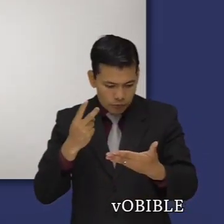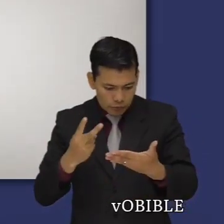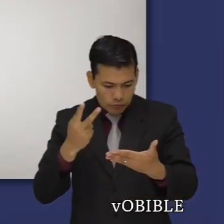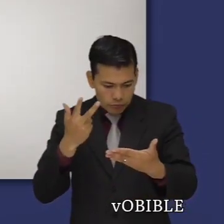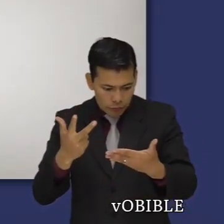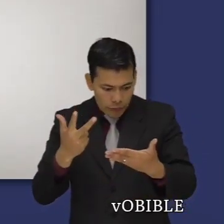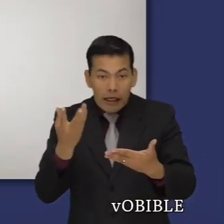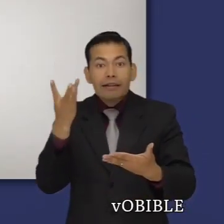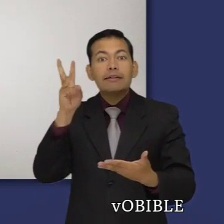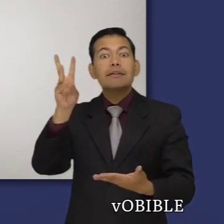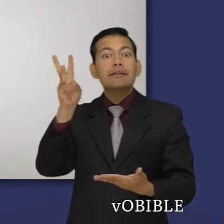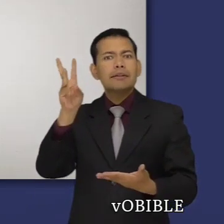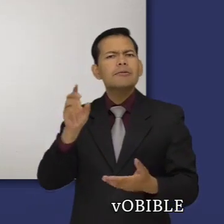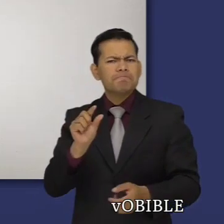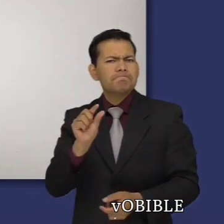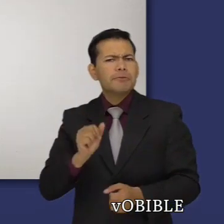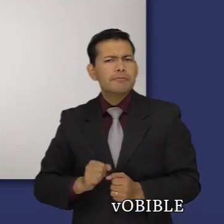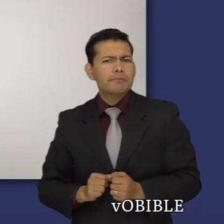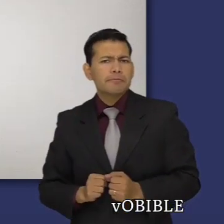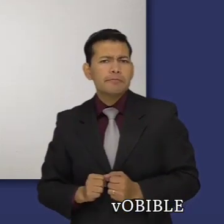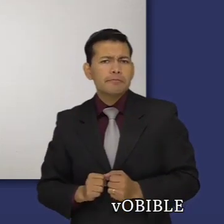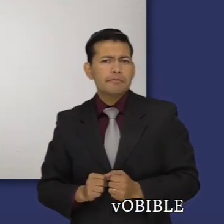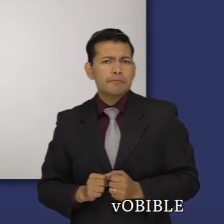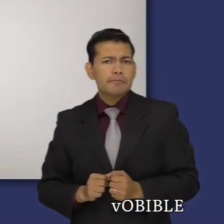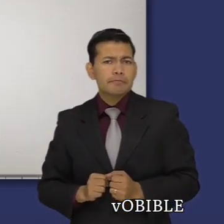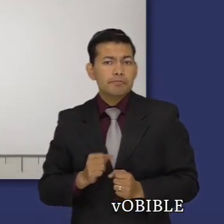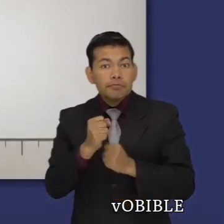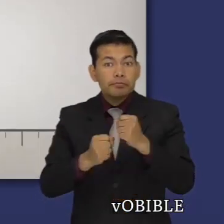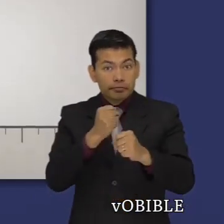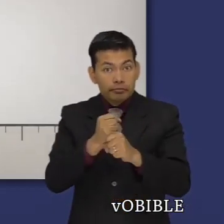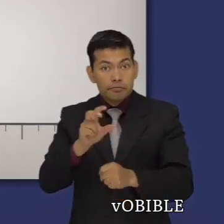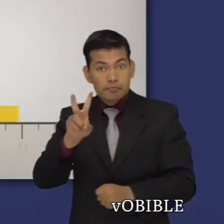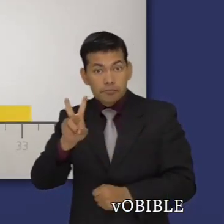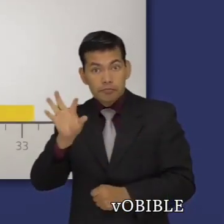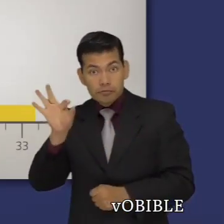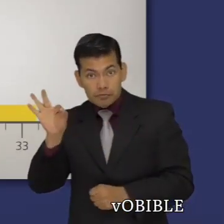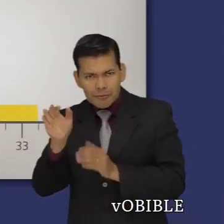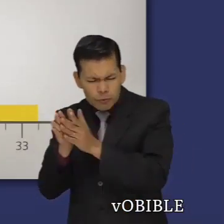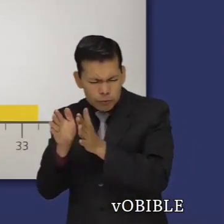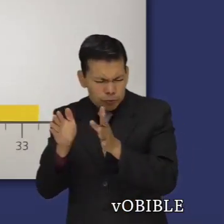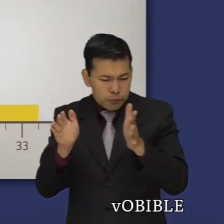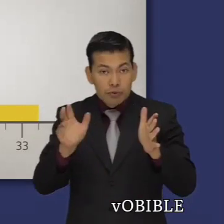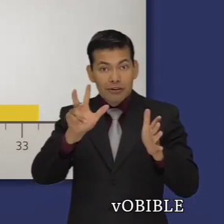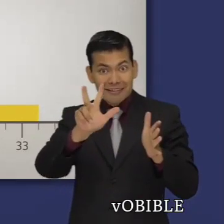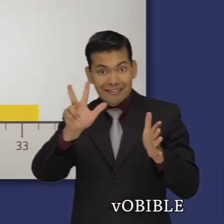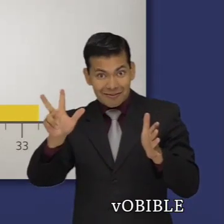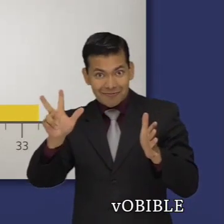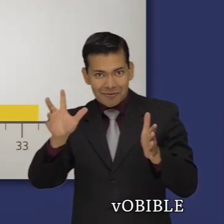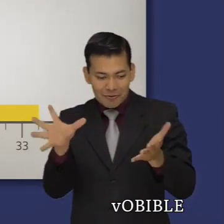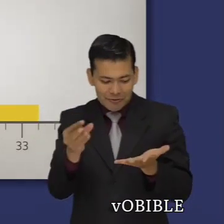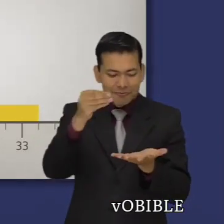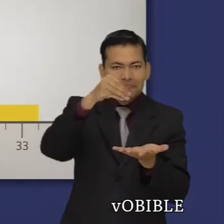tiene 16 capítulos y es el más breve de los 4 evangelios. Abarca desde el año 29